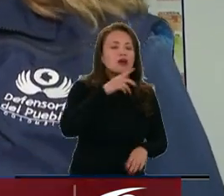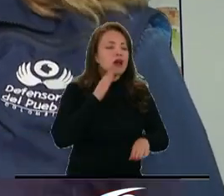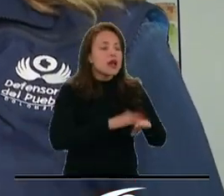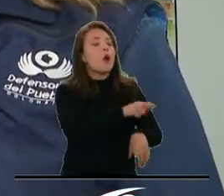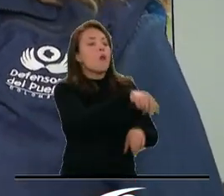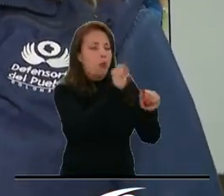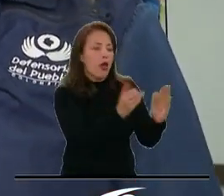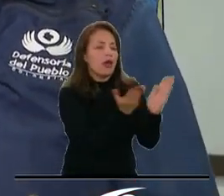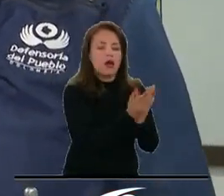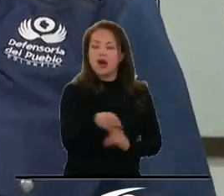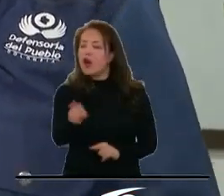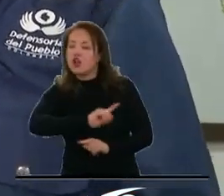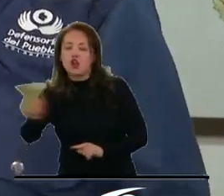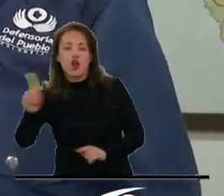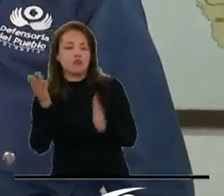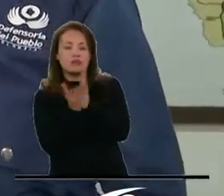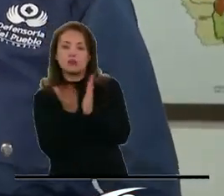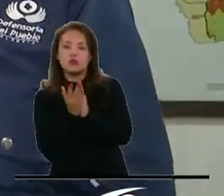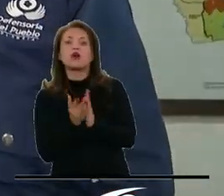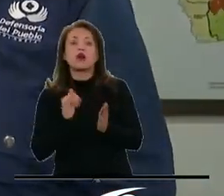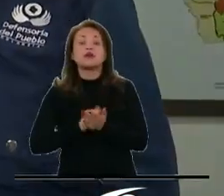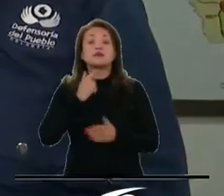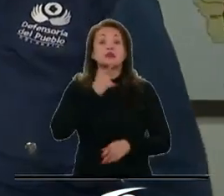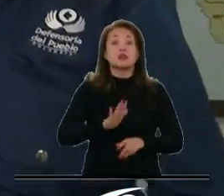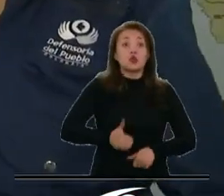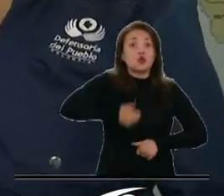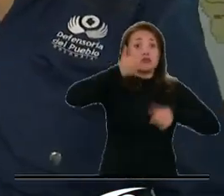quiénes no las autoridades aseguran que hacen presencia en la zona